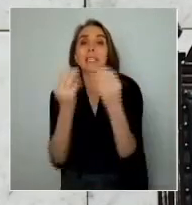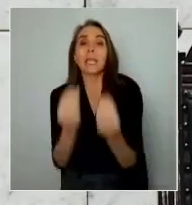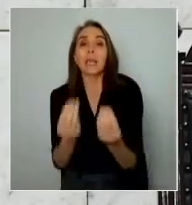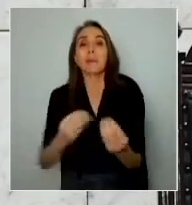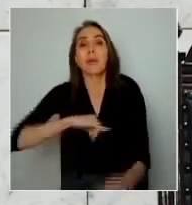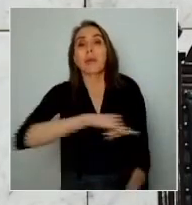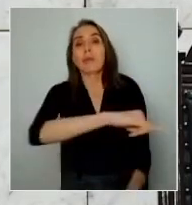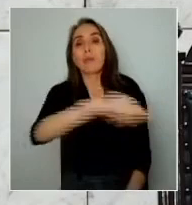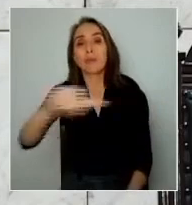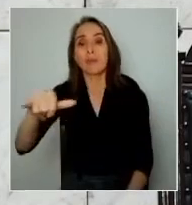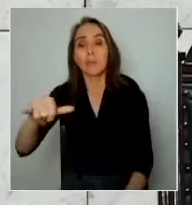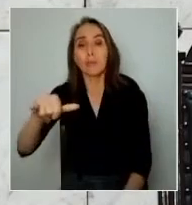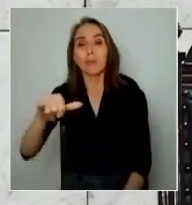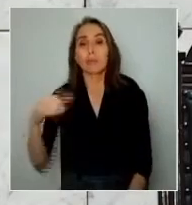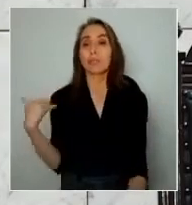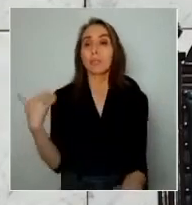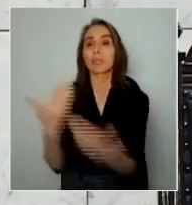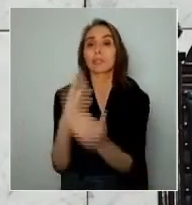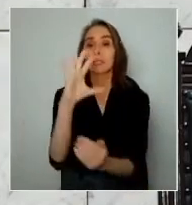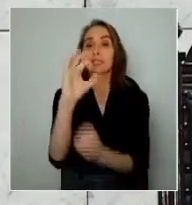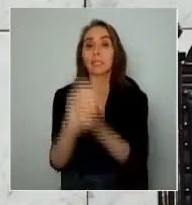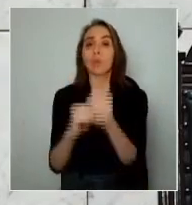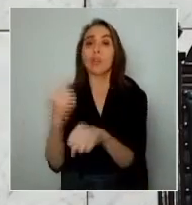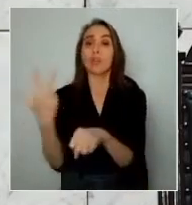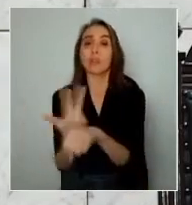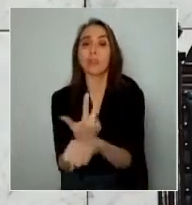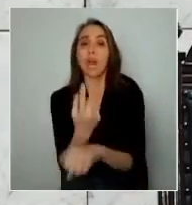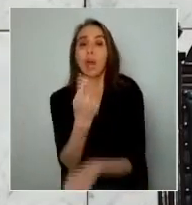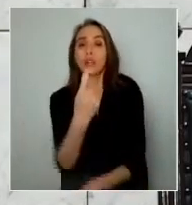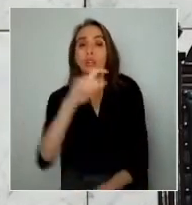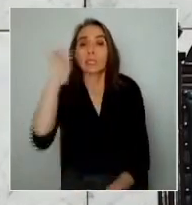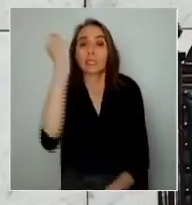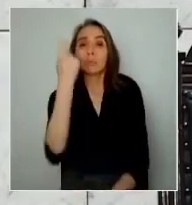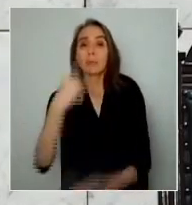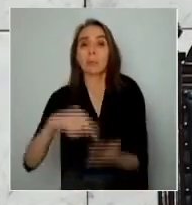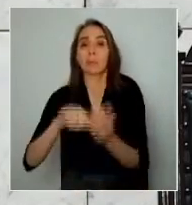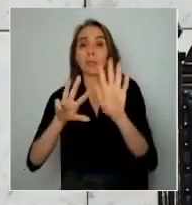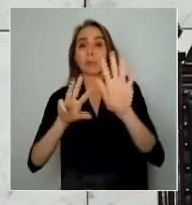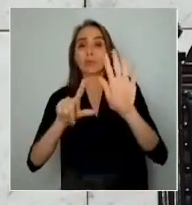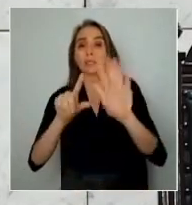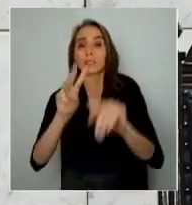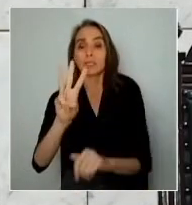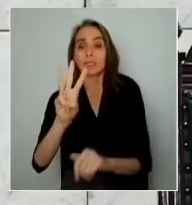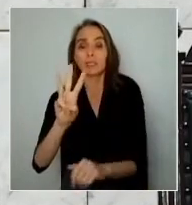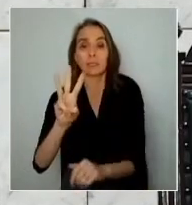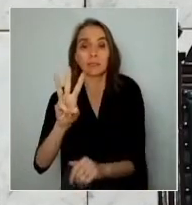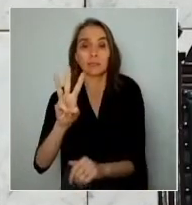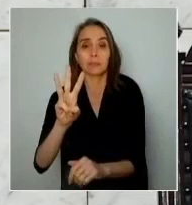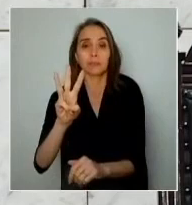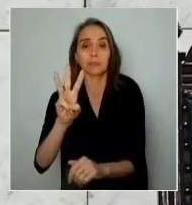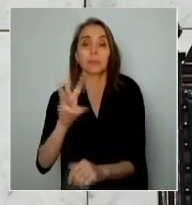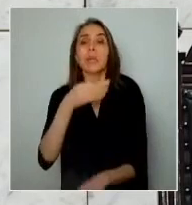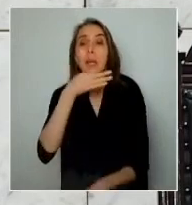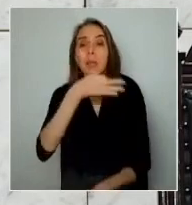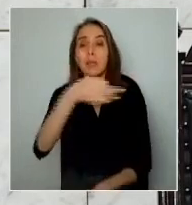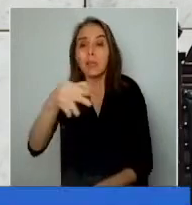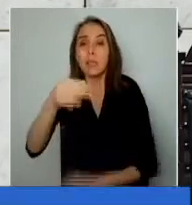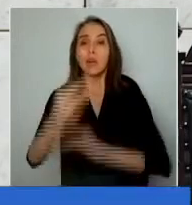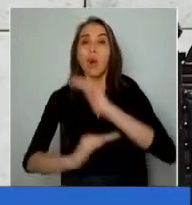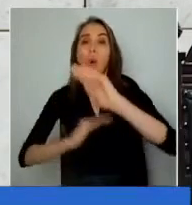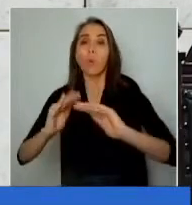a 50 años del trágico 11 de septiembre de 1973 les digo cuidemos nuestra